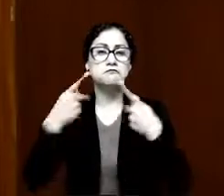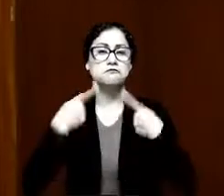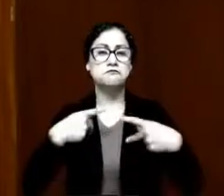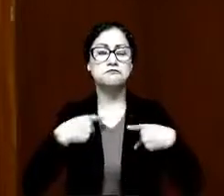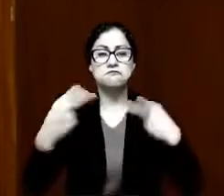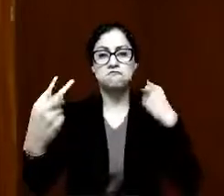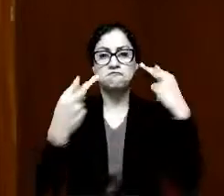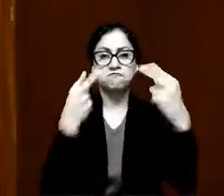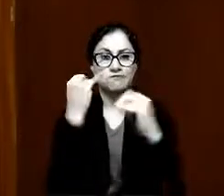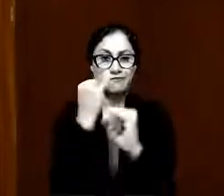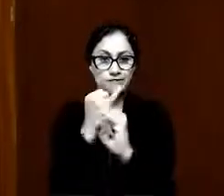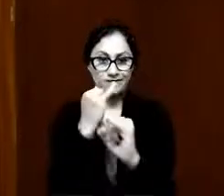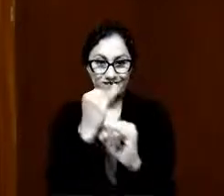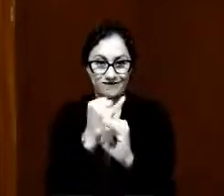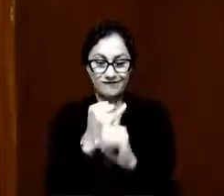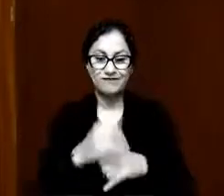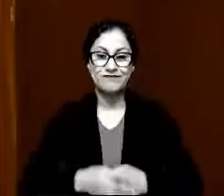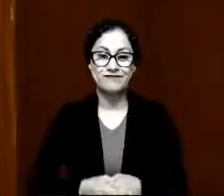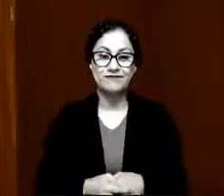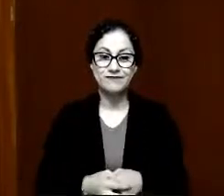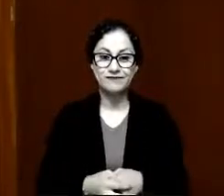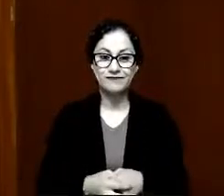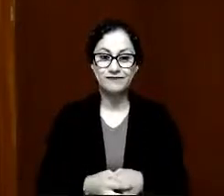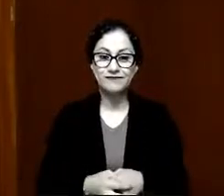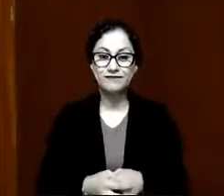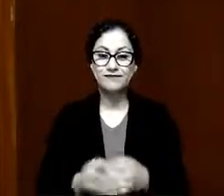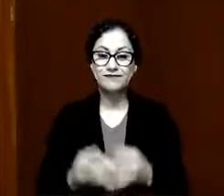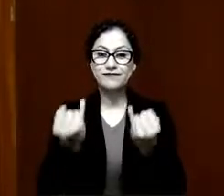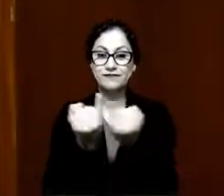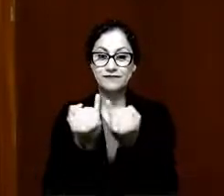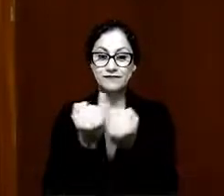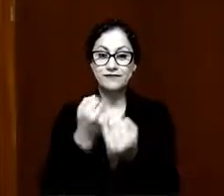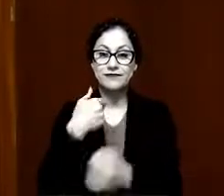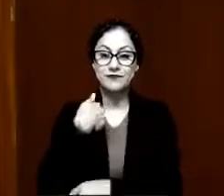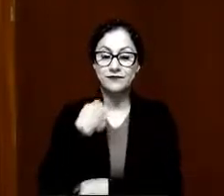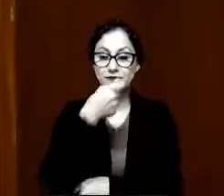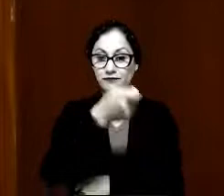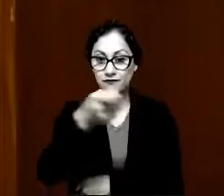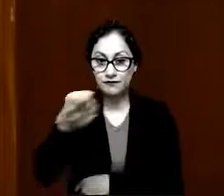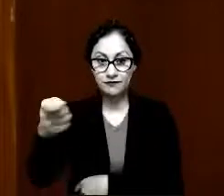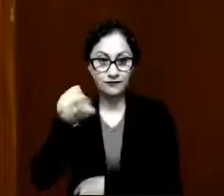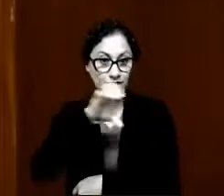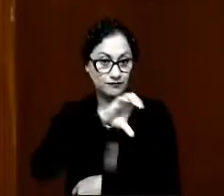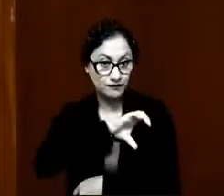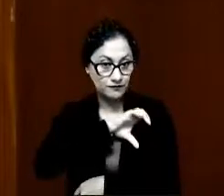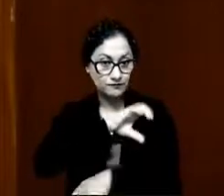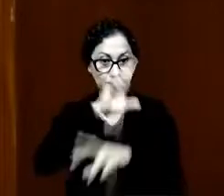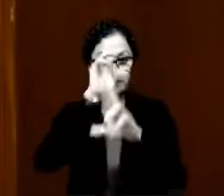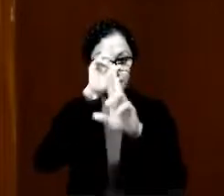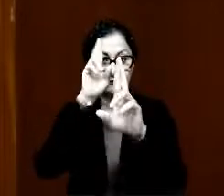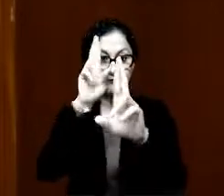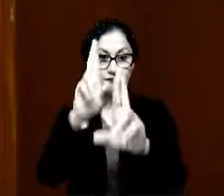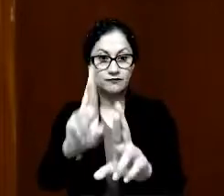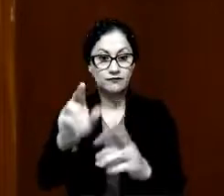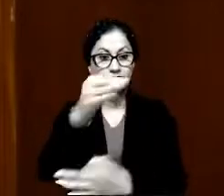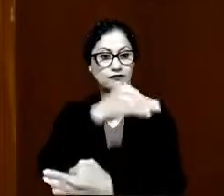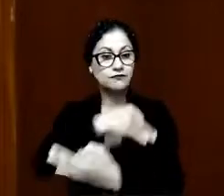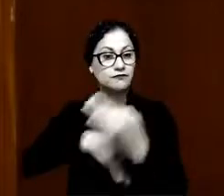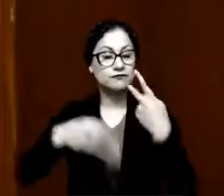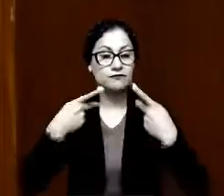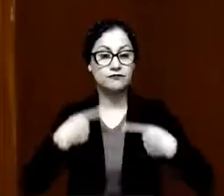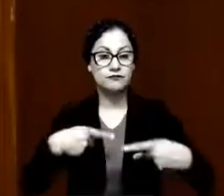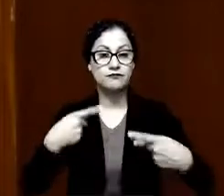redes sociales. De igual manera, saludo con mucho cariño, respeto a todas las personas integrantes de